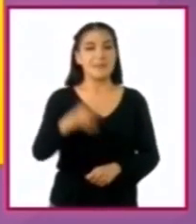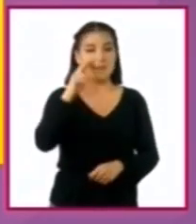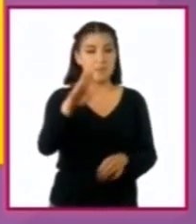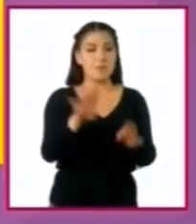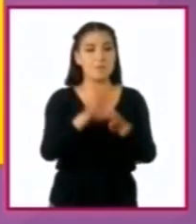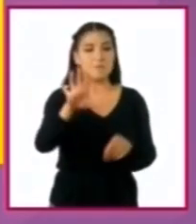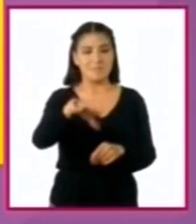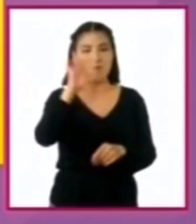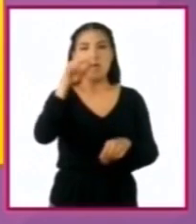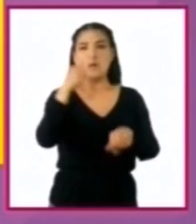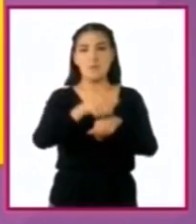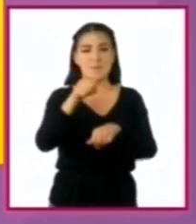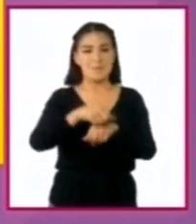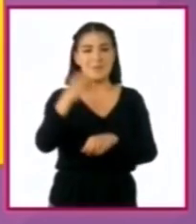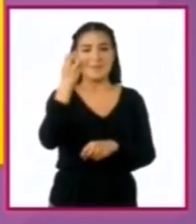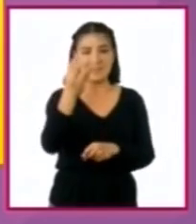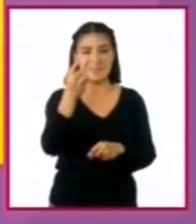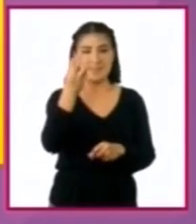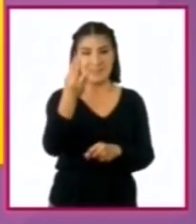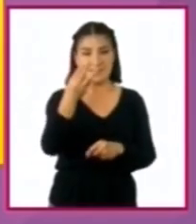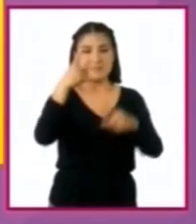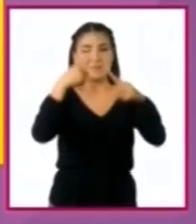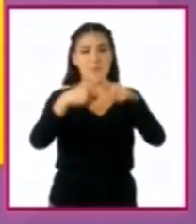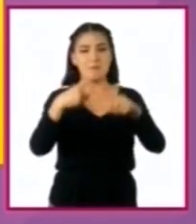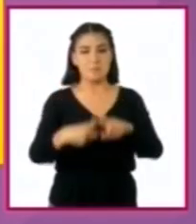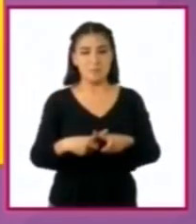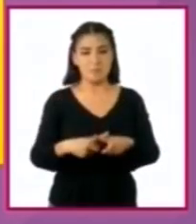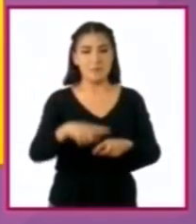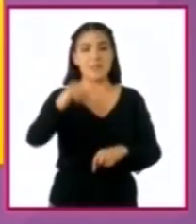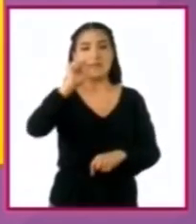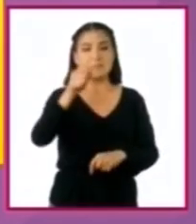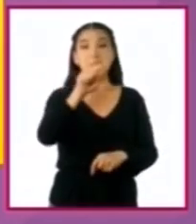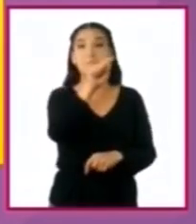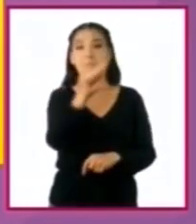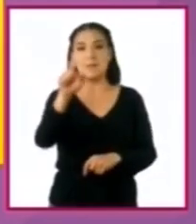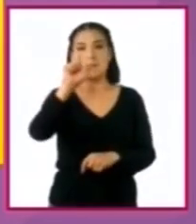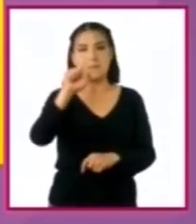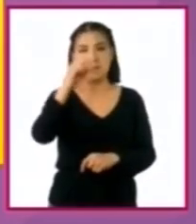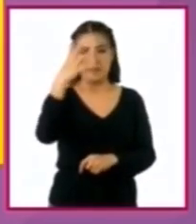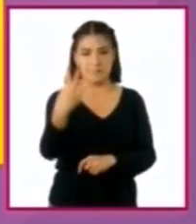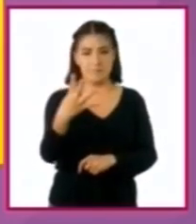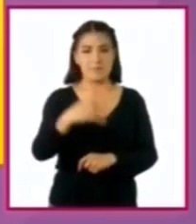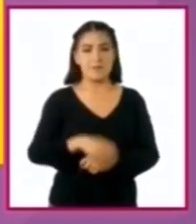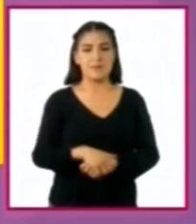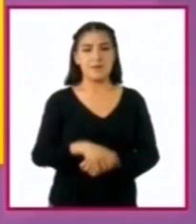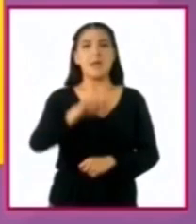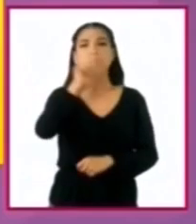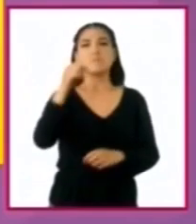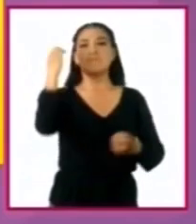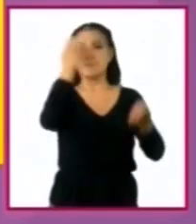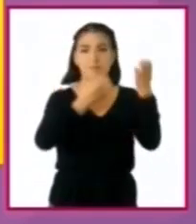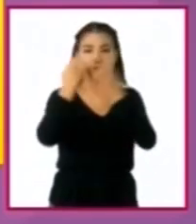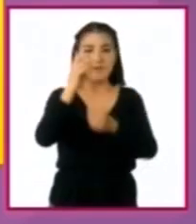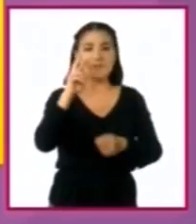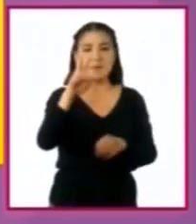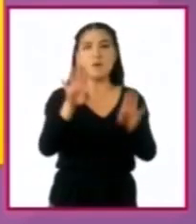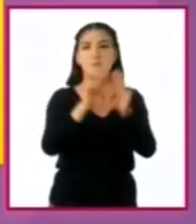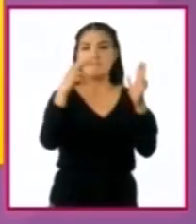Encontremos 3 números que multiplicados su resultado sea menos 24. Analicemos la regla de los